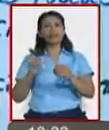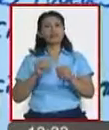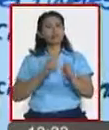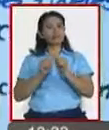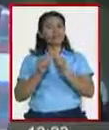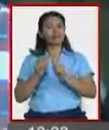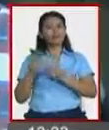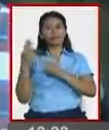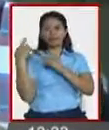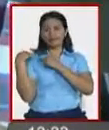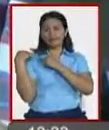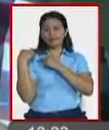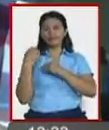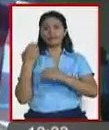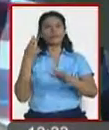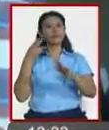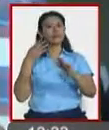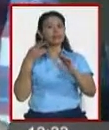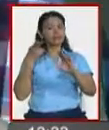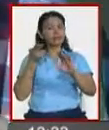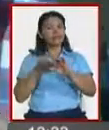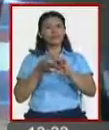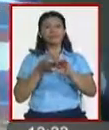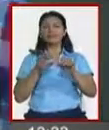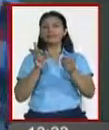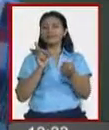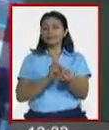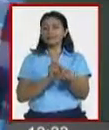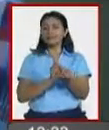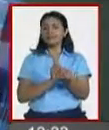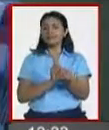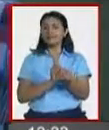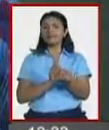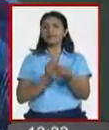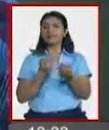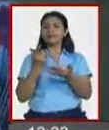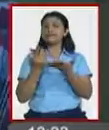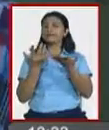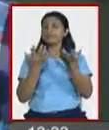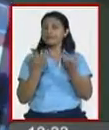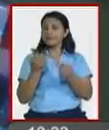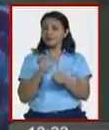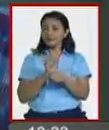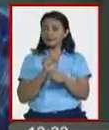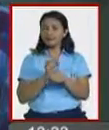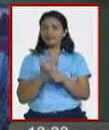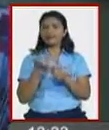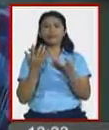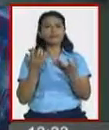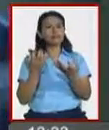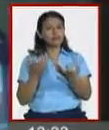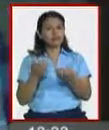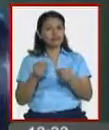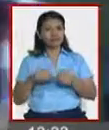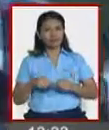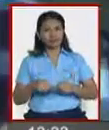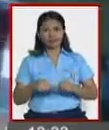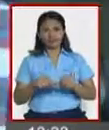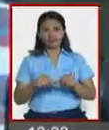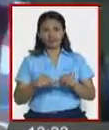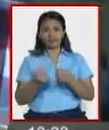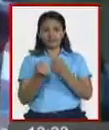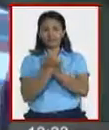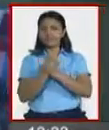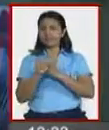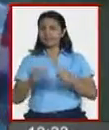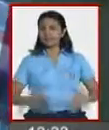de méritos y que entren realmente médicos que tengan las ganas de trabajar, que tengan las ganas de